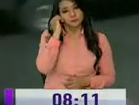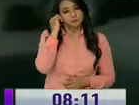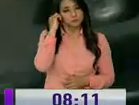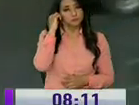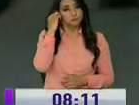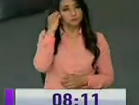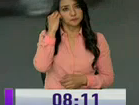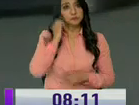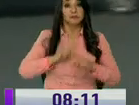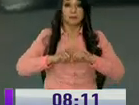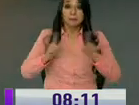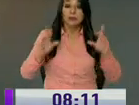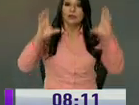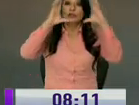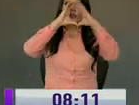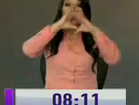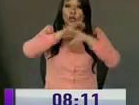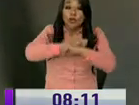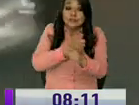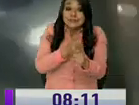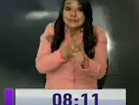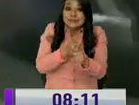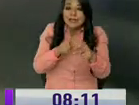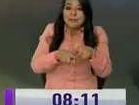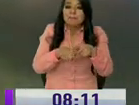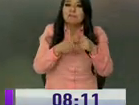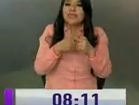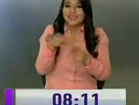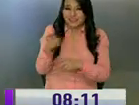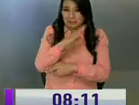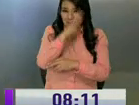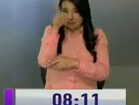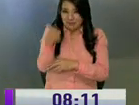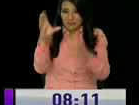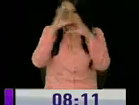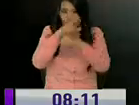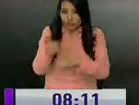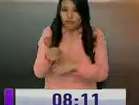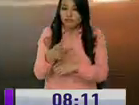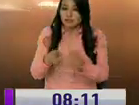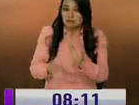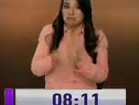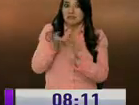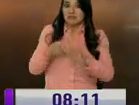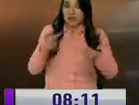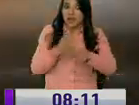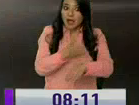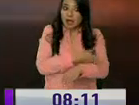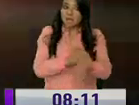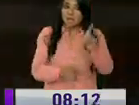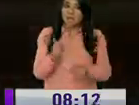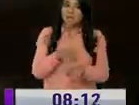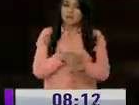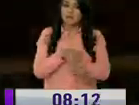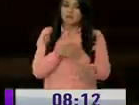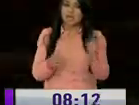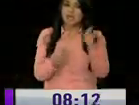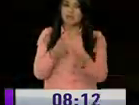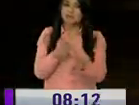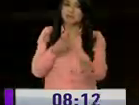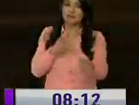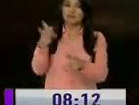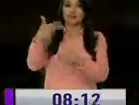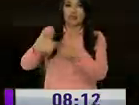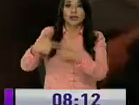Pero en horas de la noche y a pocas horas de entrar en vigencia la medida, la ciudadanía se volcó a las gasolineras con el afán